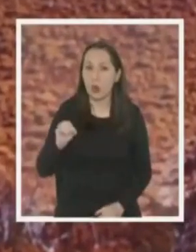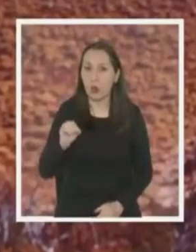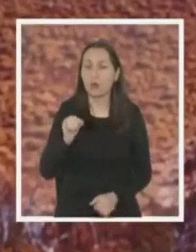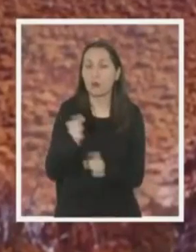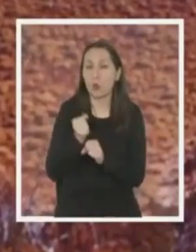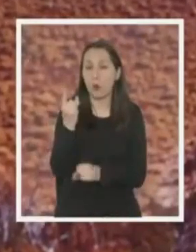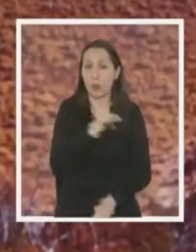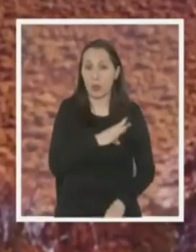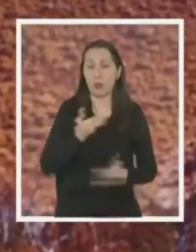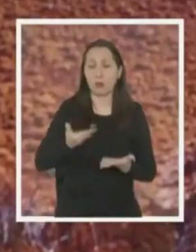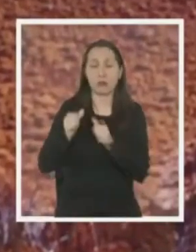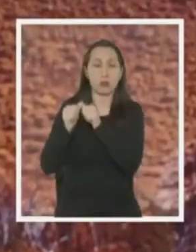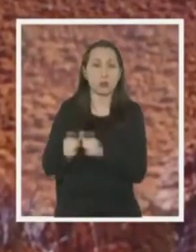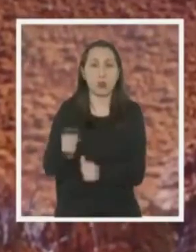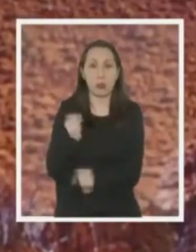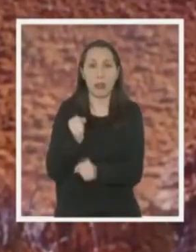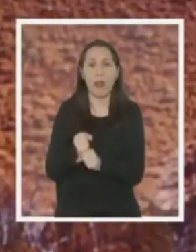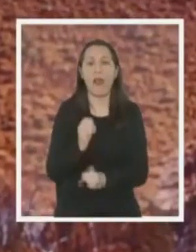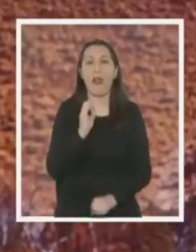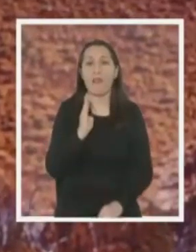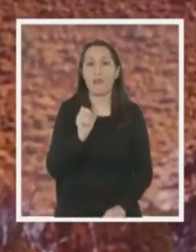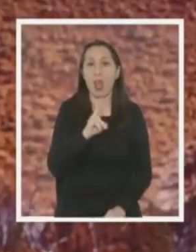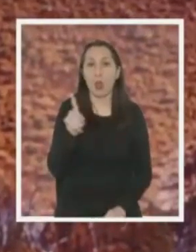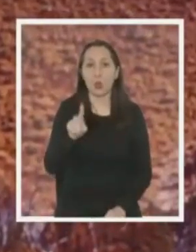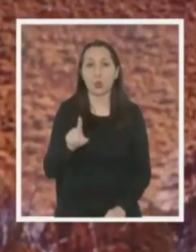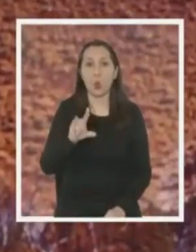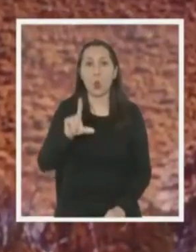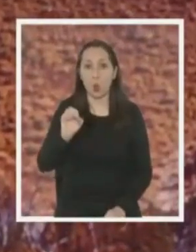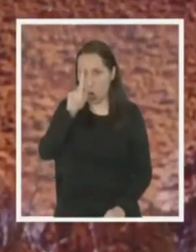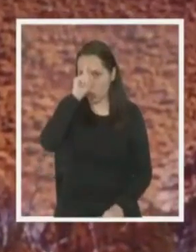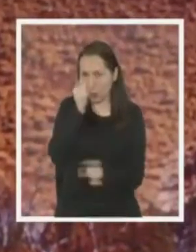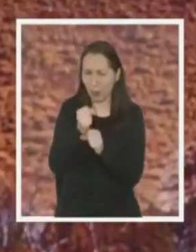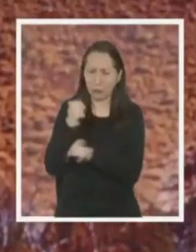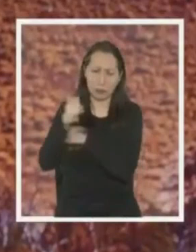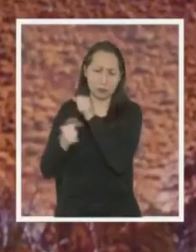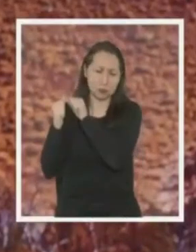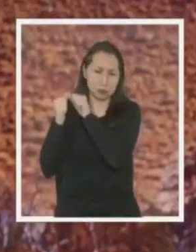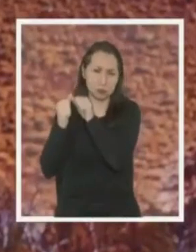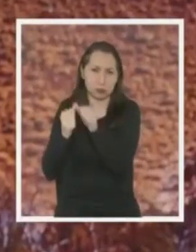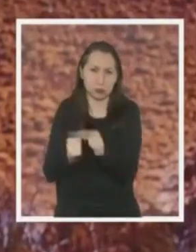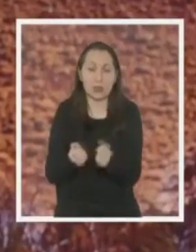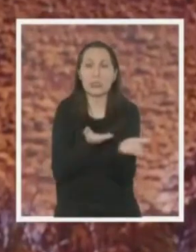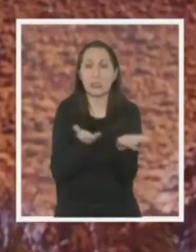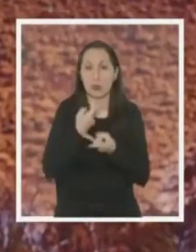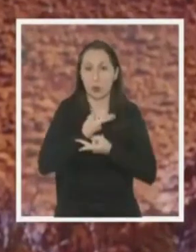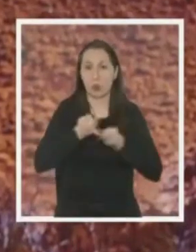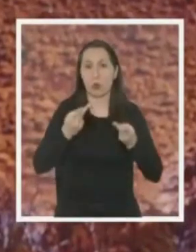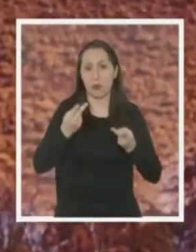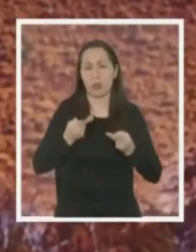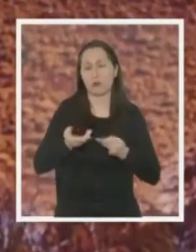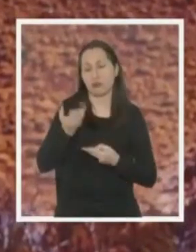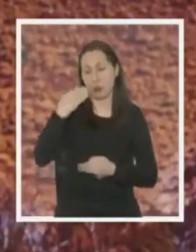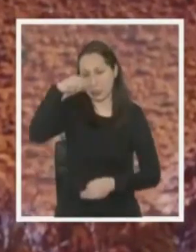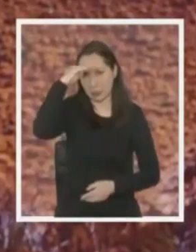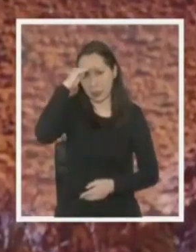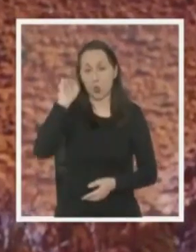su profesión en el Hospital Barros Luco, pero cuenta con una amplia trayectoria en el servicio público.